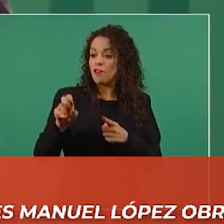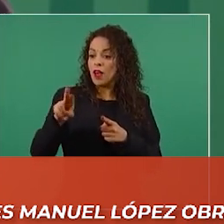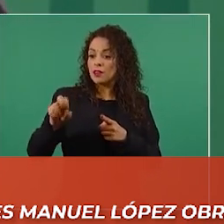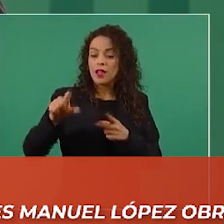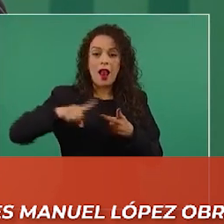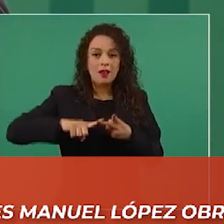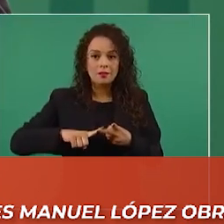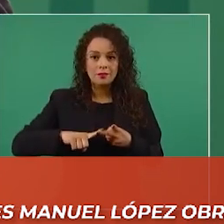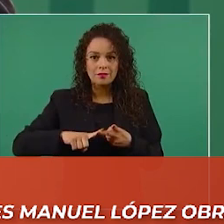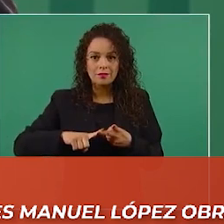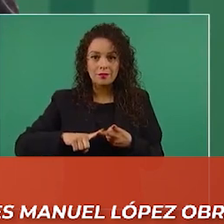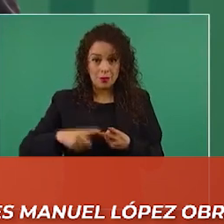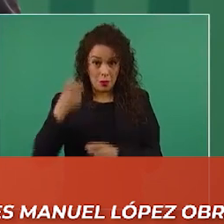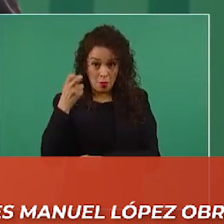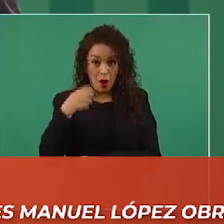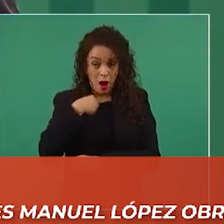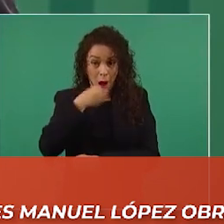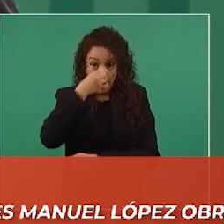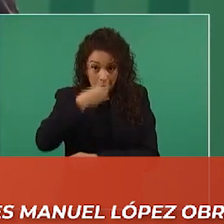No.